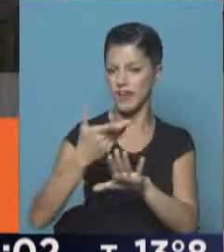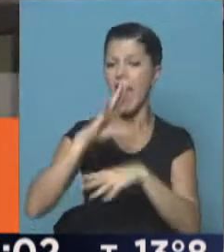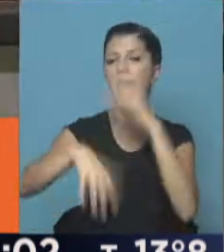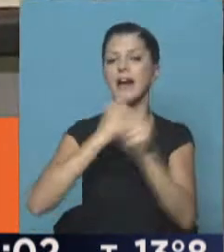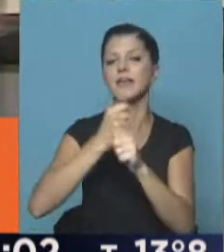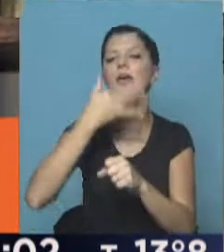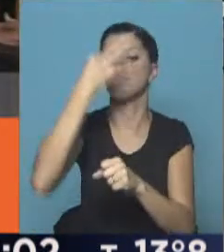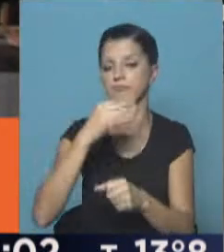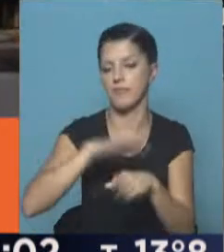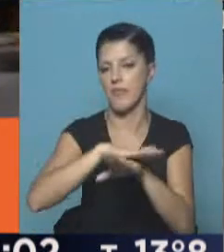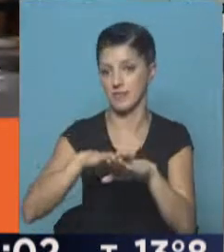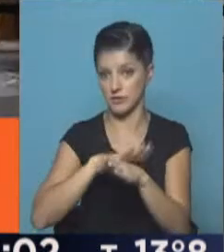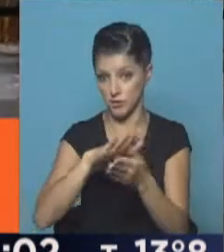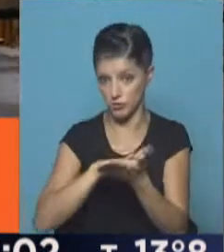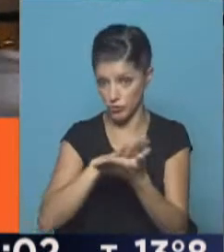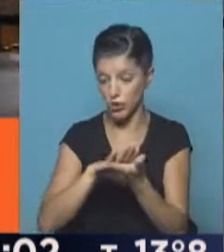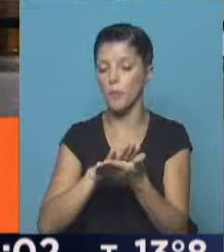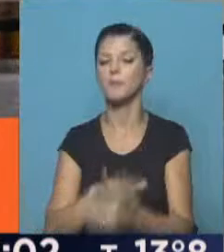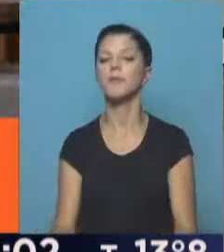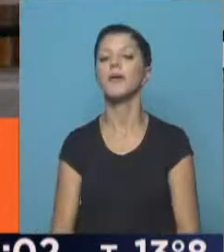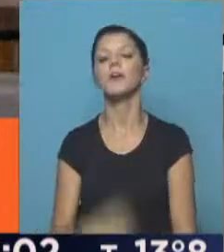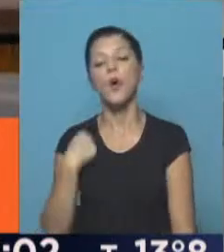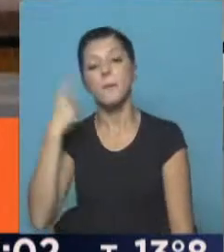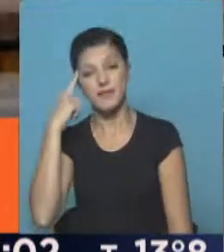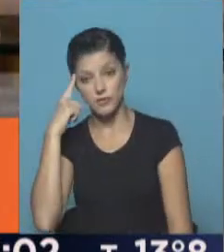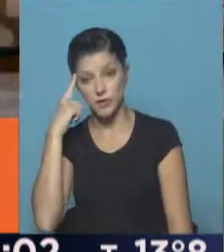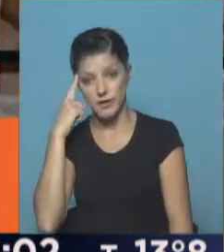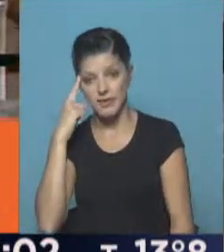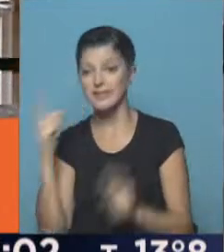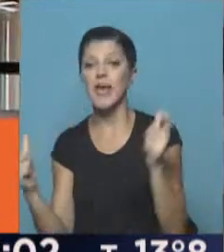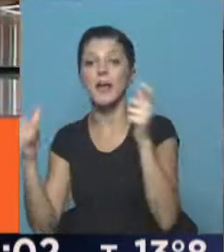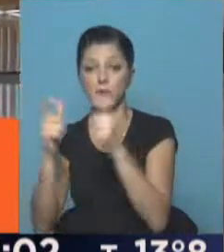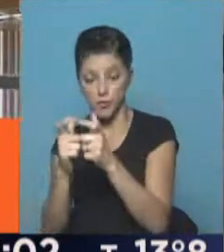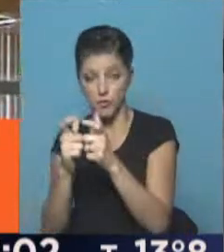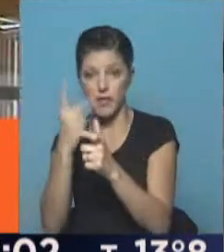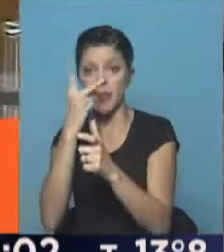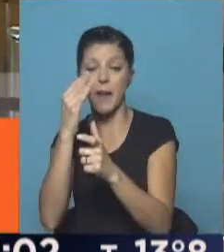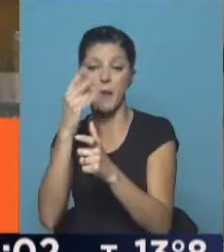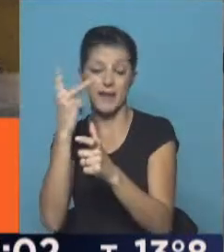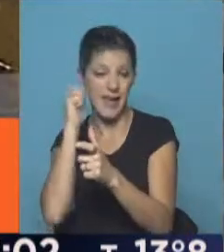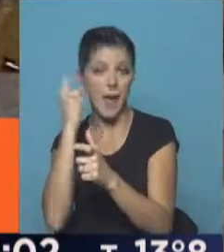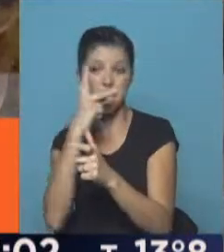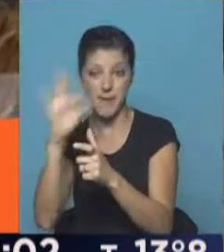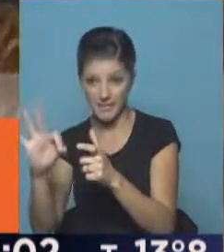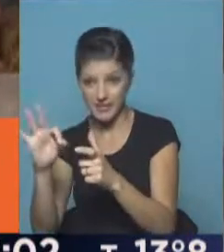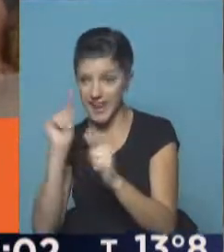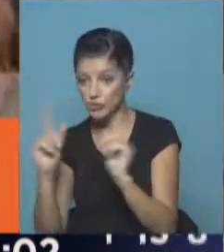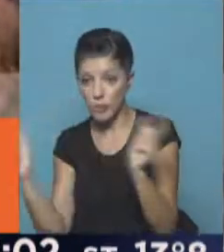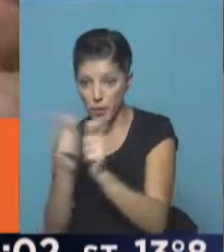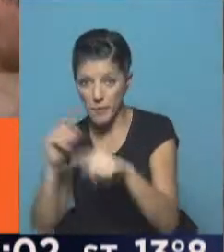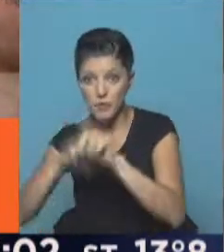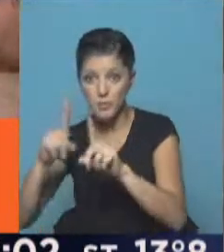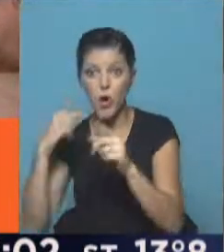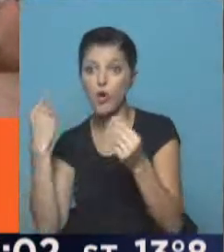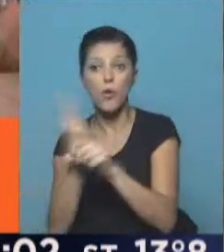muy sintomático lo que está ocurriendo al interior de la reunión, que no puede dar reuniones a lo que la población está demandando afuera.